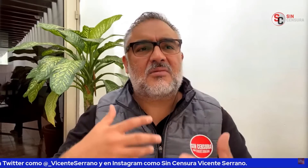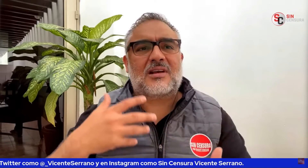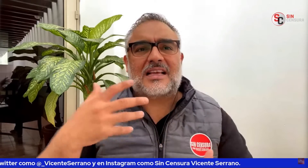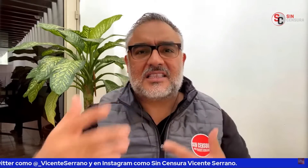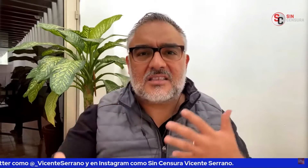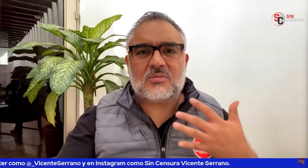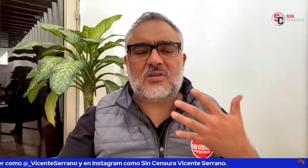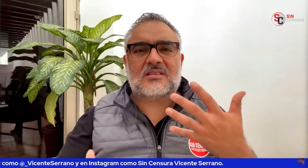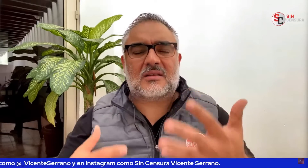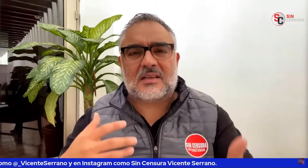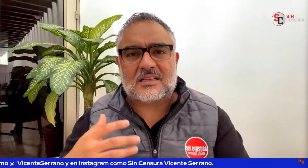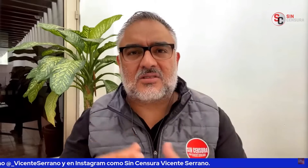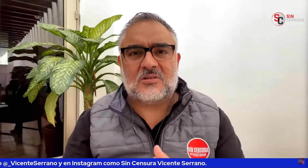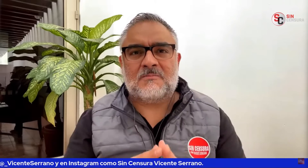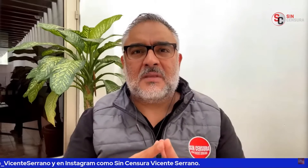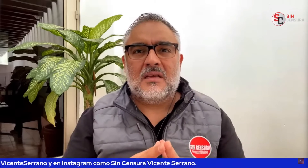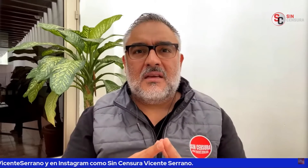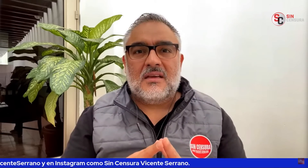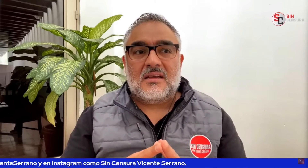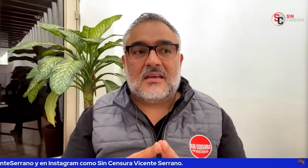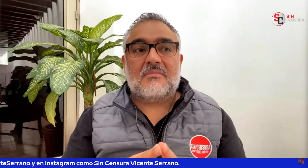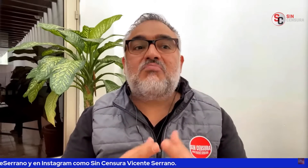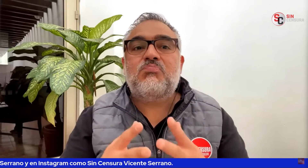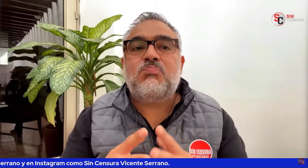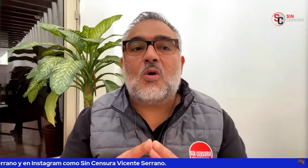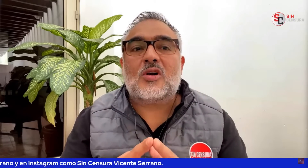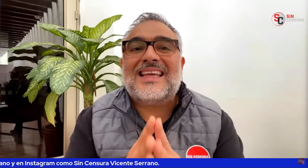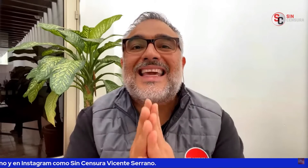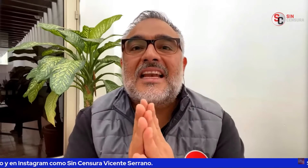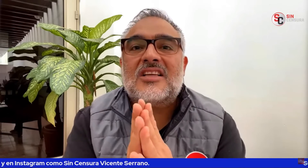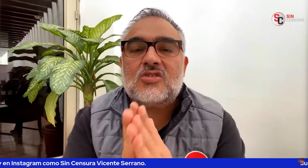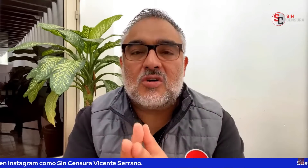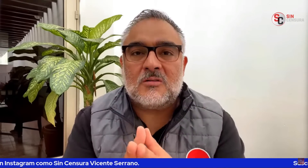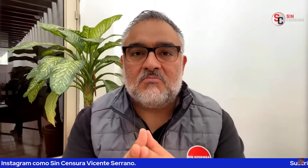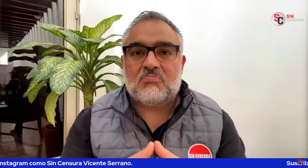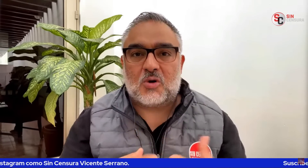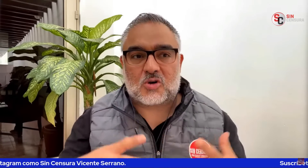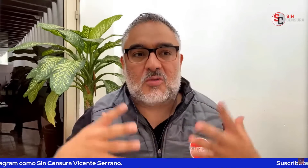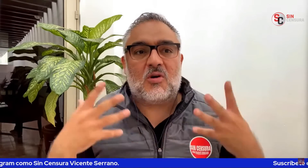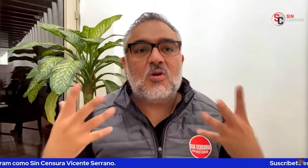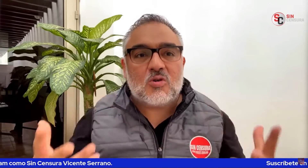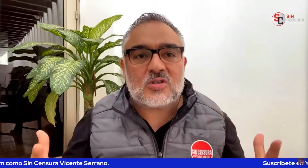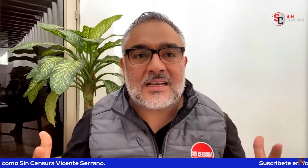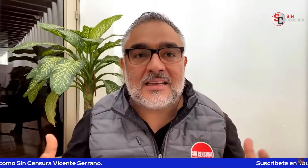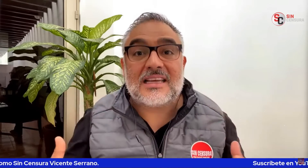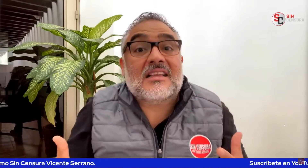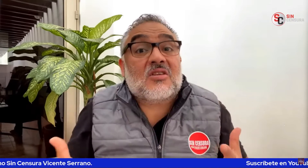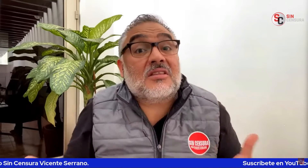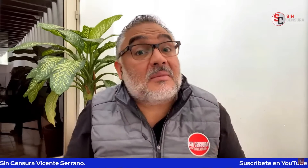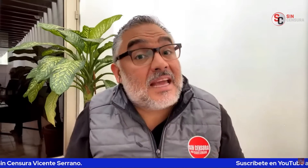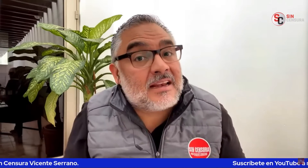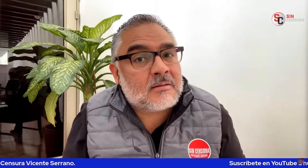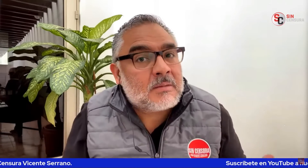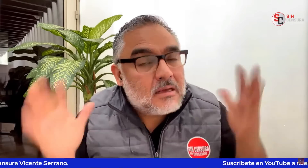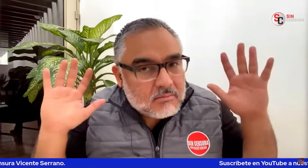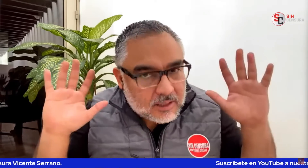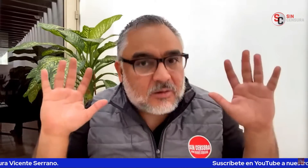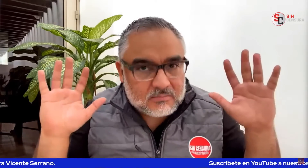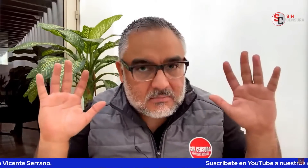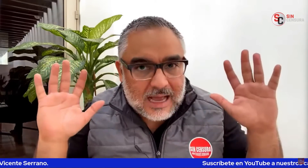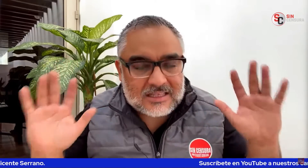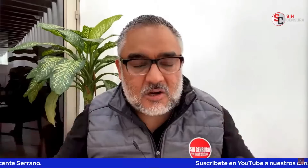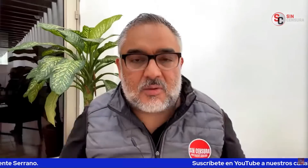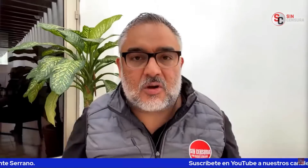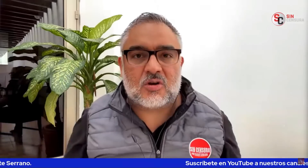de ese mismo clasismo, discriminación, por quienes son, por cómo lucen y de dónde vienen.